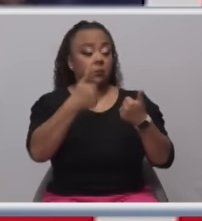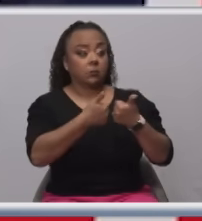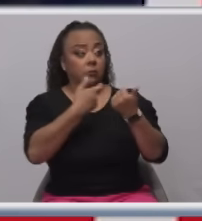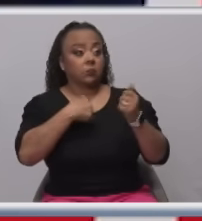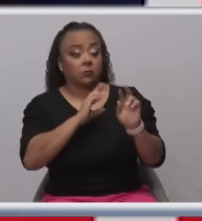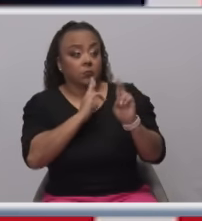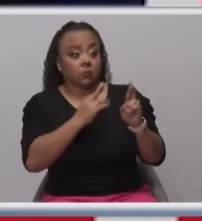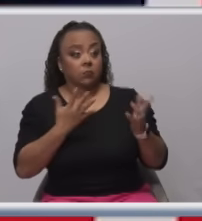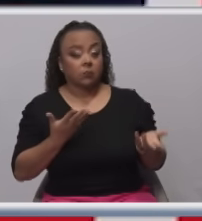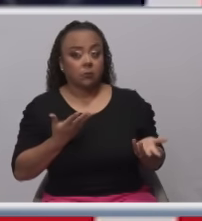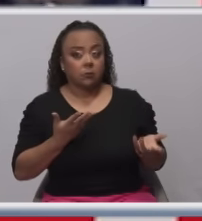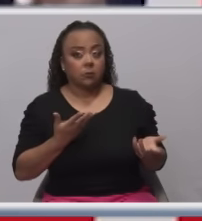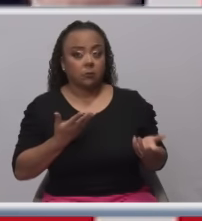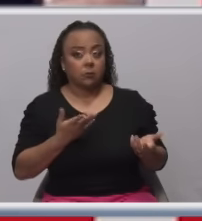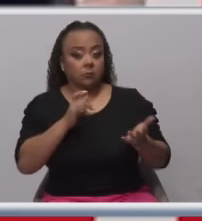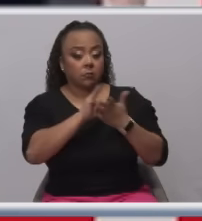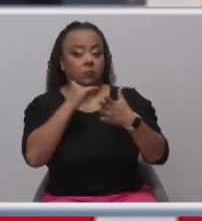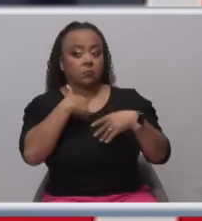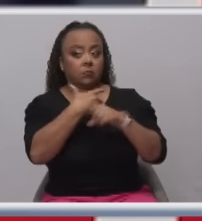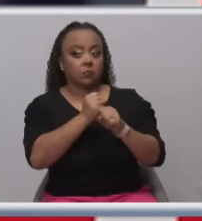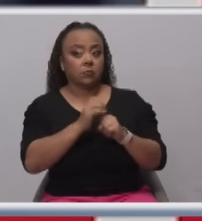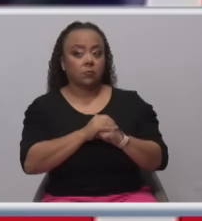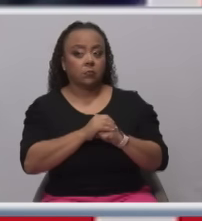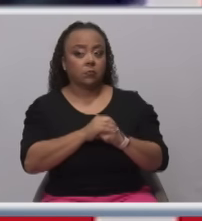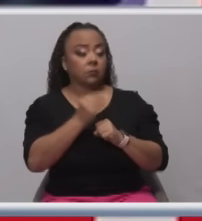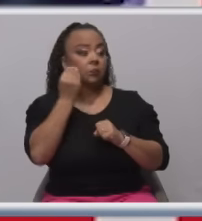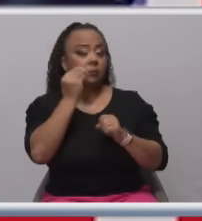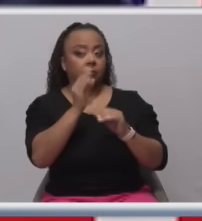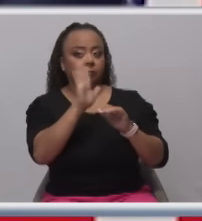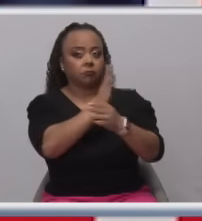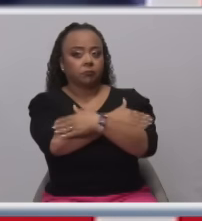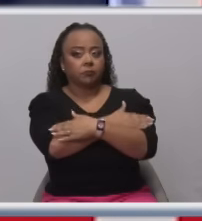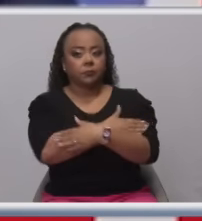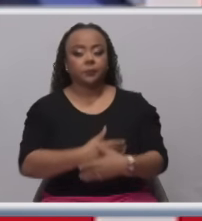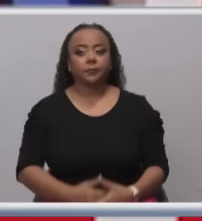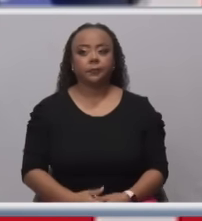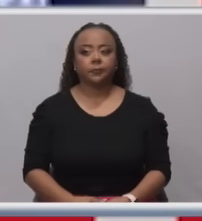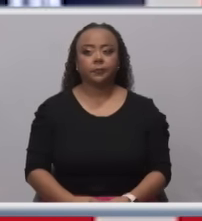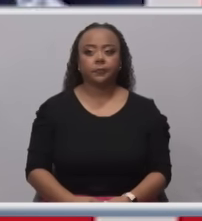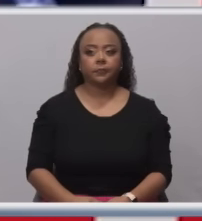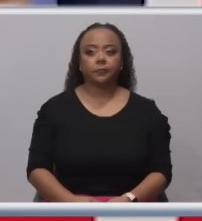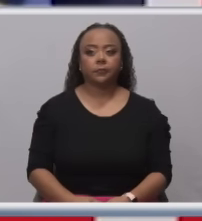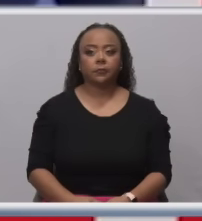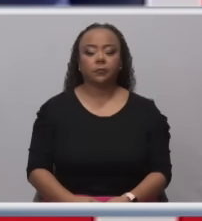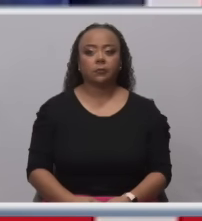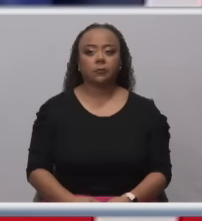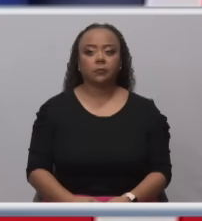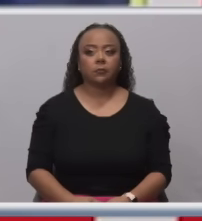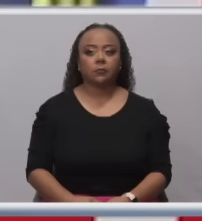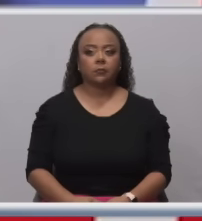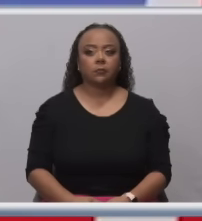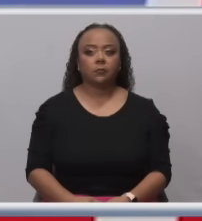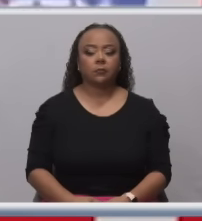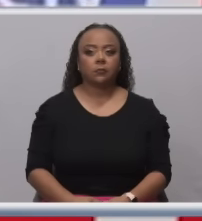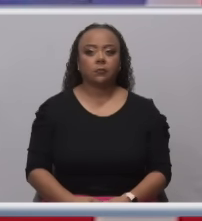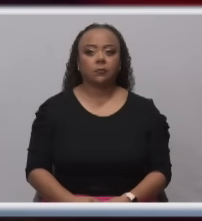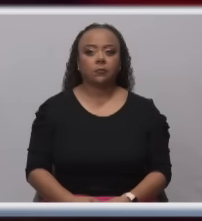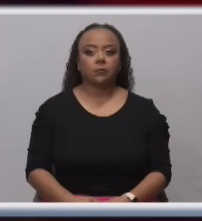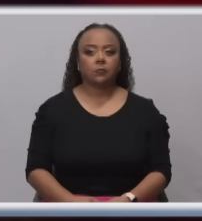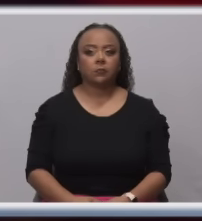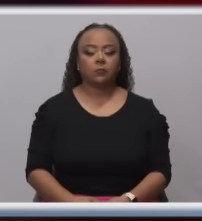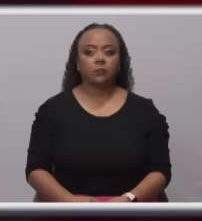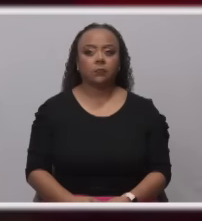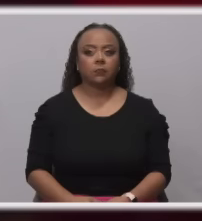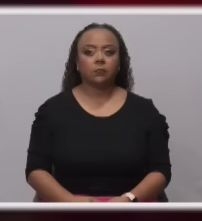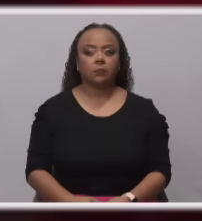mentiras Esto es lo que estoy haciendo un beso grande sebasti Un beso grande bueno eh